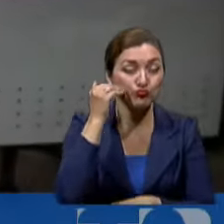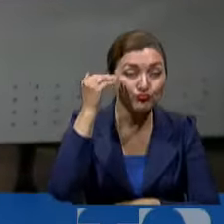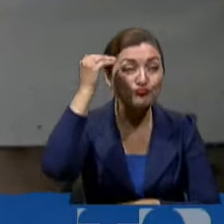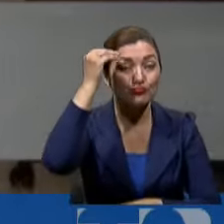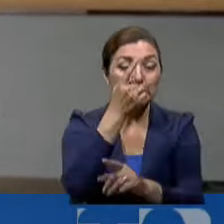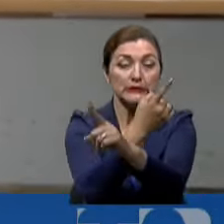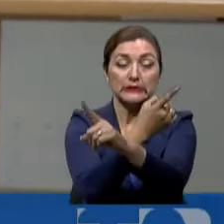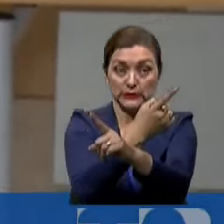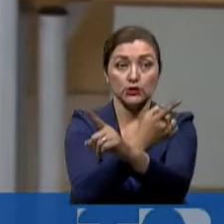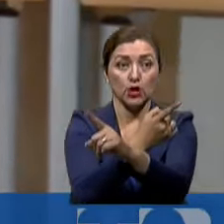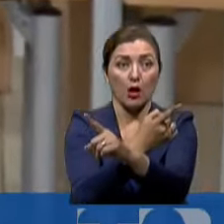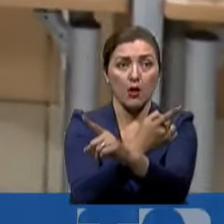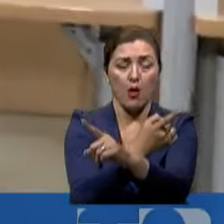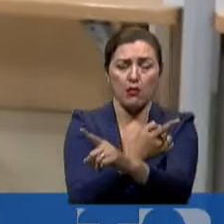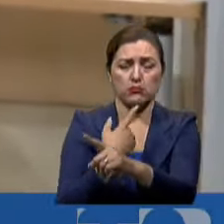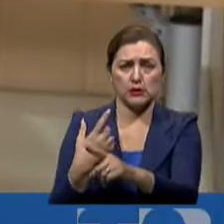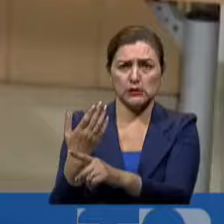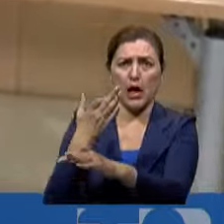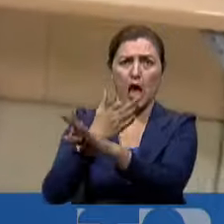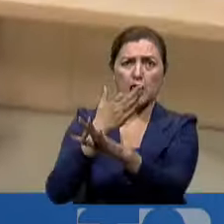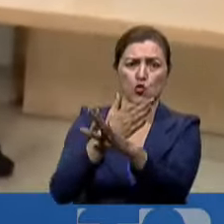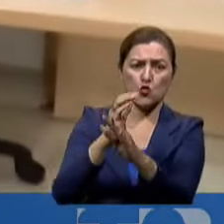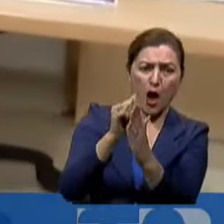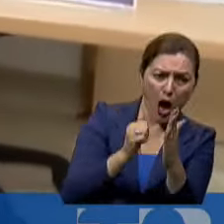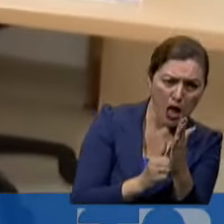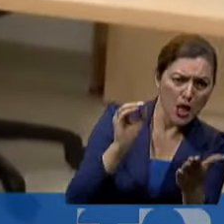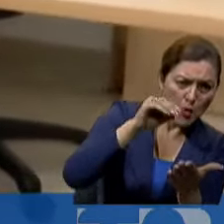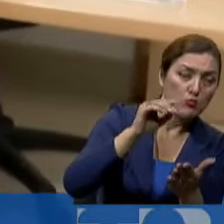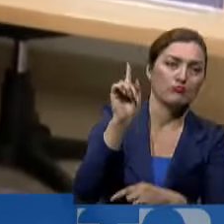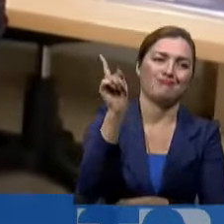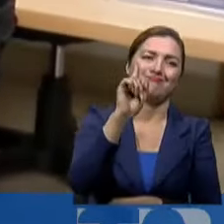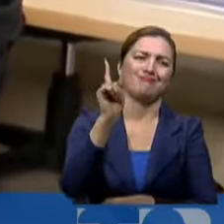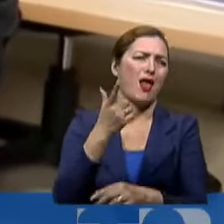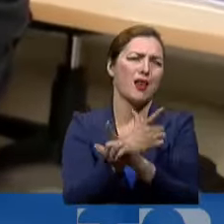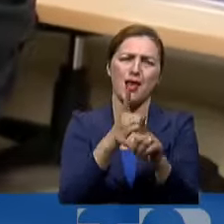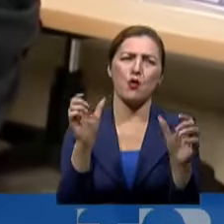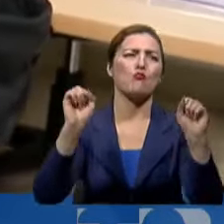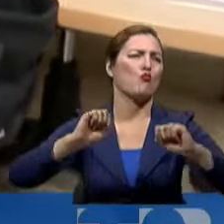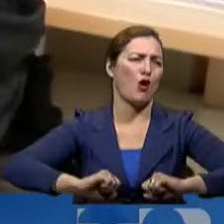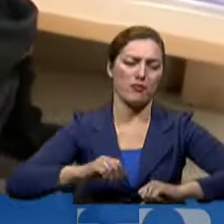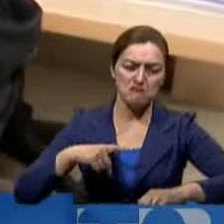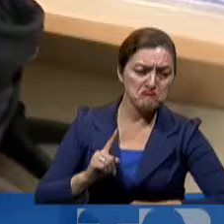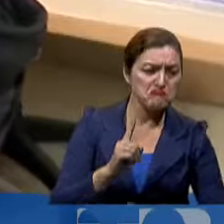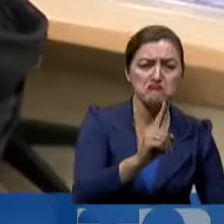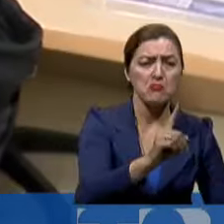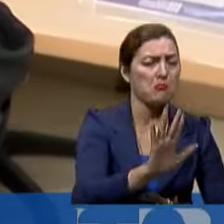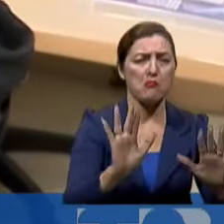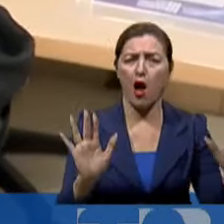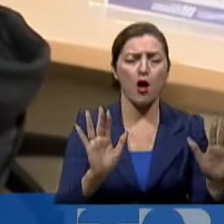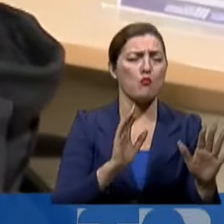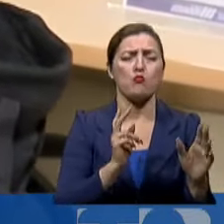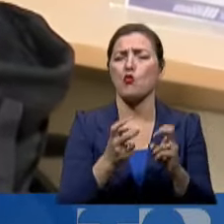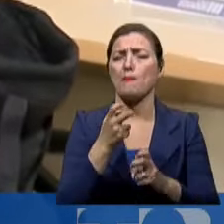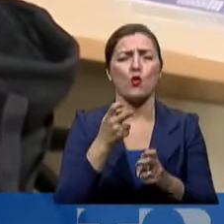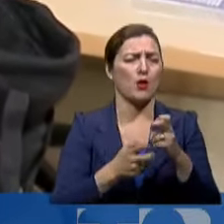edad o con algún tipo de discapacidad no necesitan agendar el turno, se acercan directamente. Inclusive ellos pueden realizar el pago en el banco